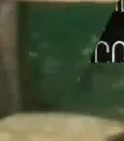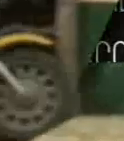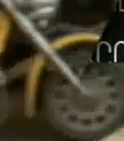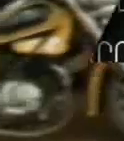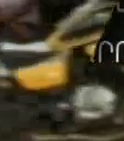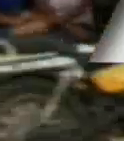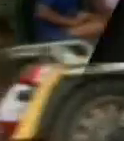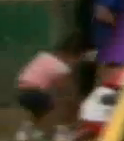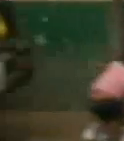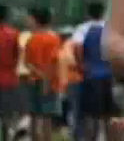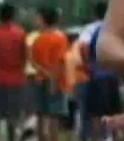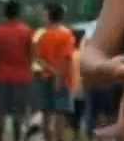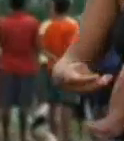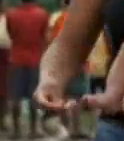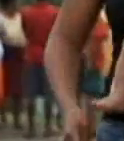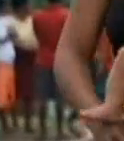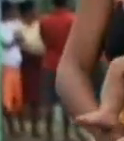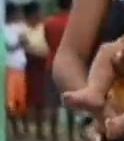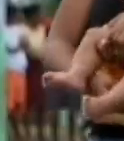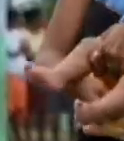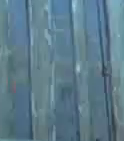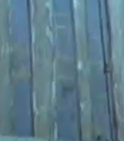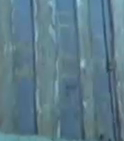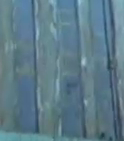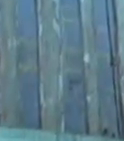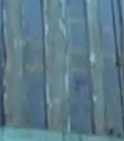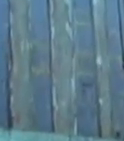Ojos que no ven. Ojos que no ven.